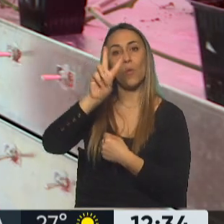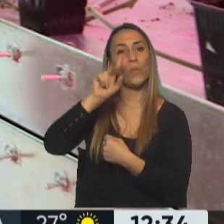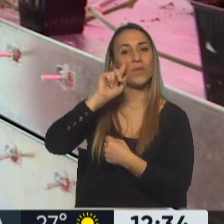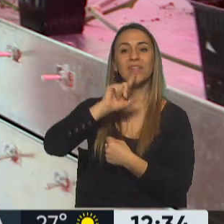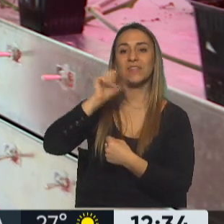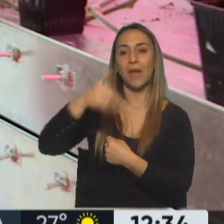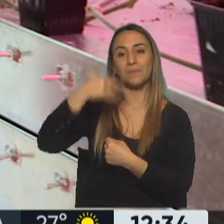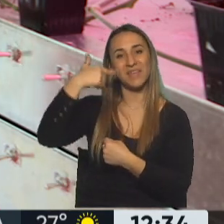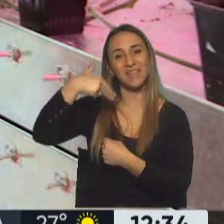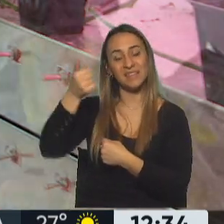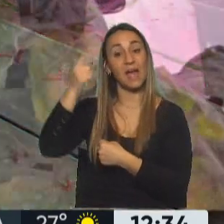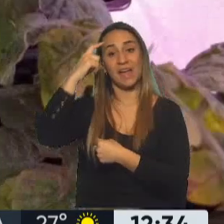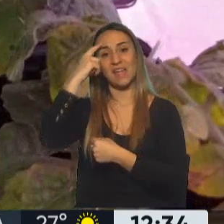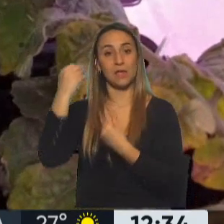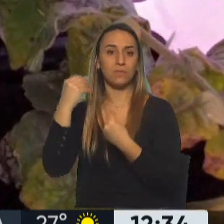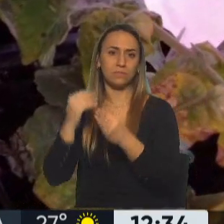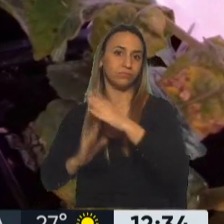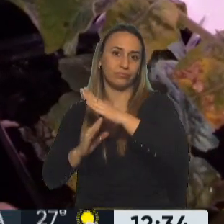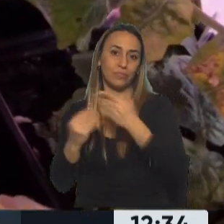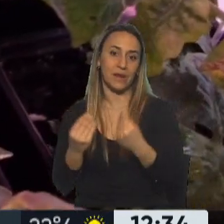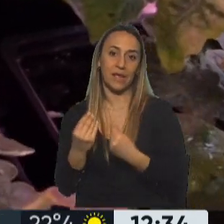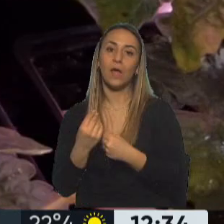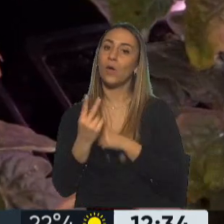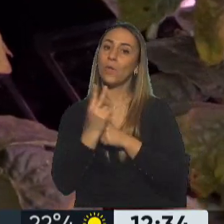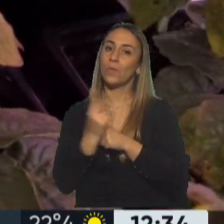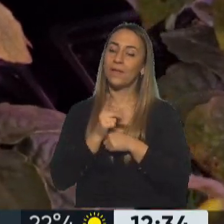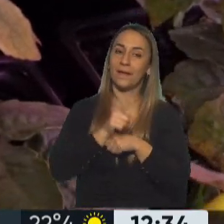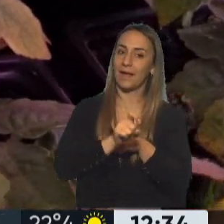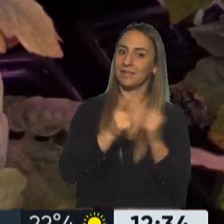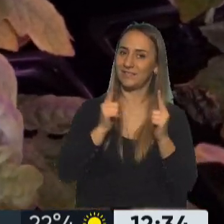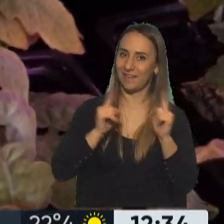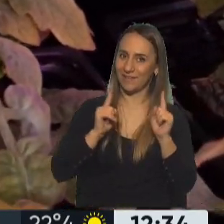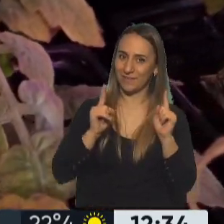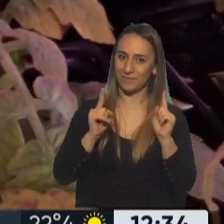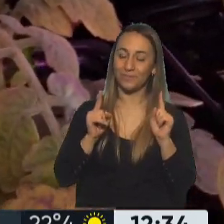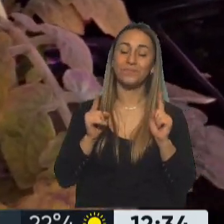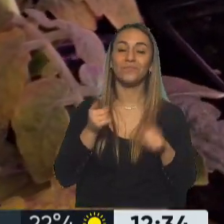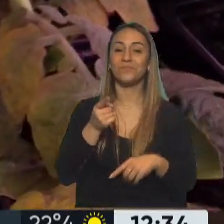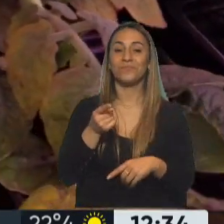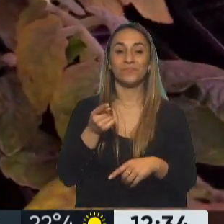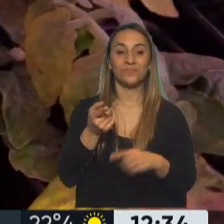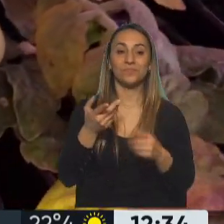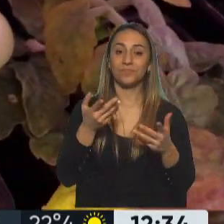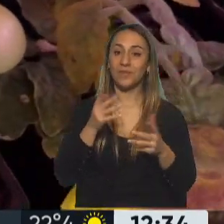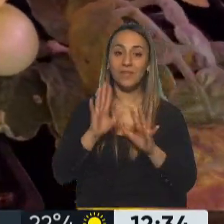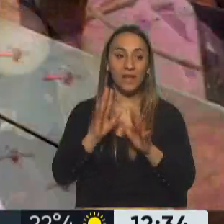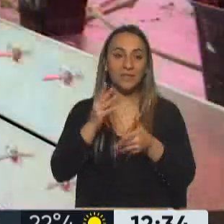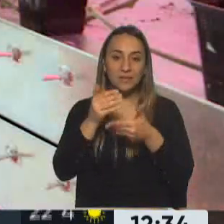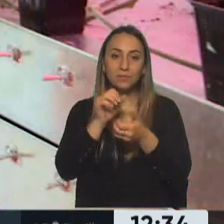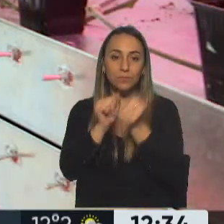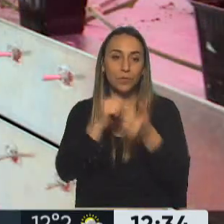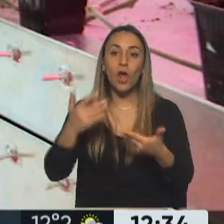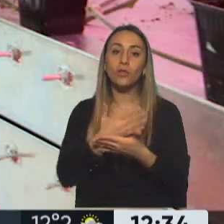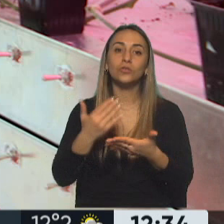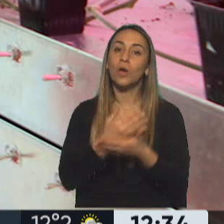que prevé el cáncer. Esta calidad nutricional está relacionada con mejor productividad. Esto es